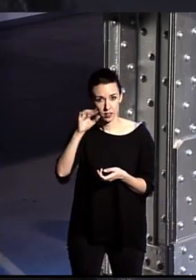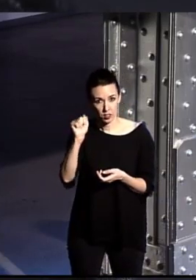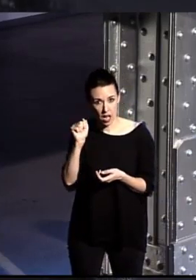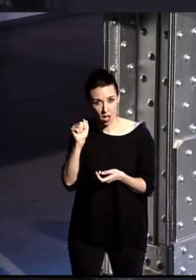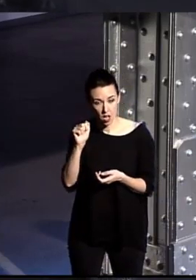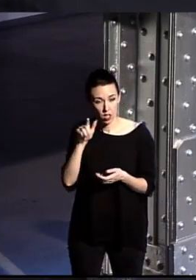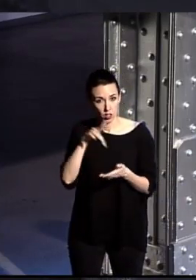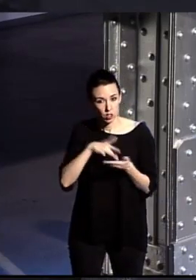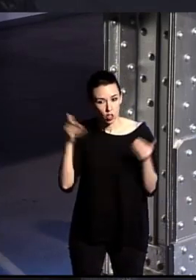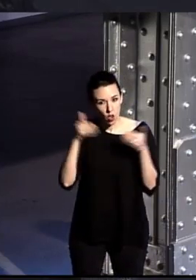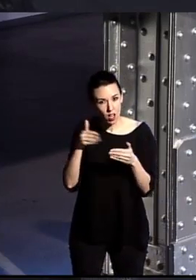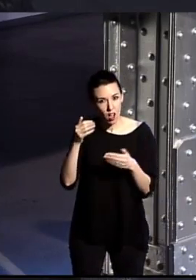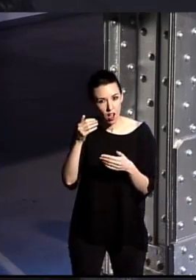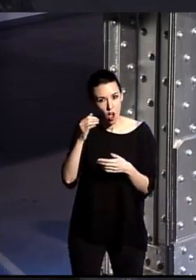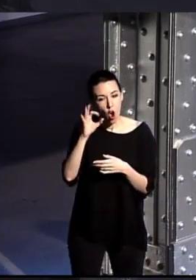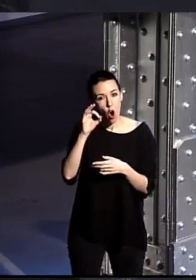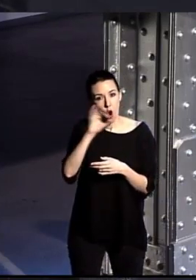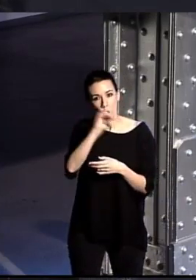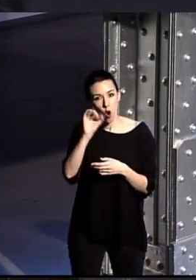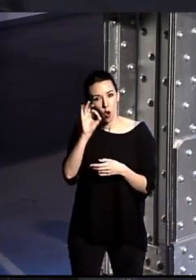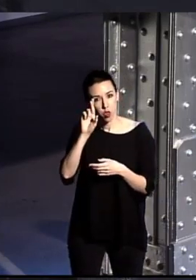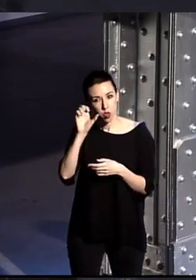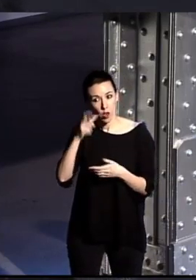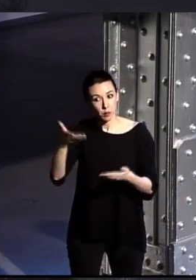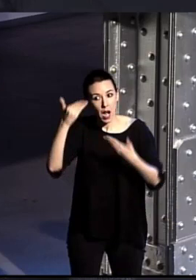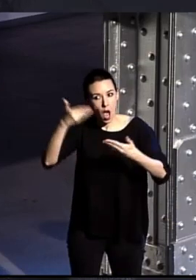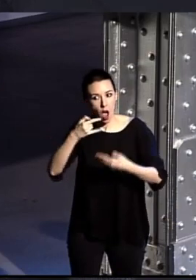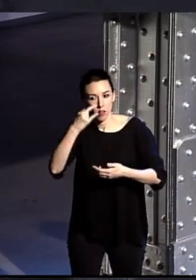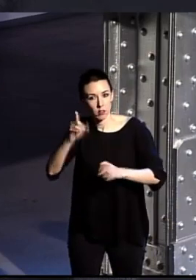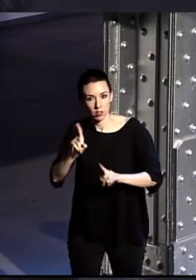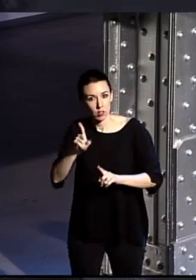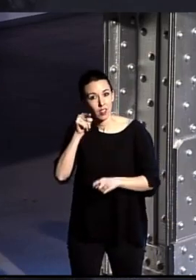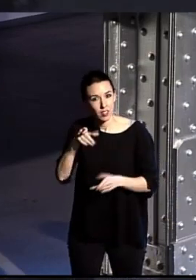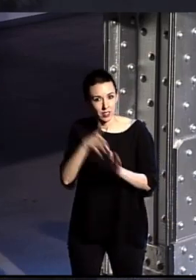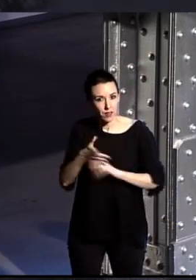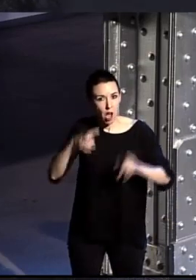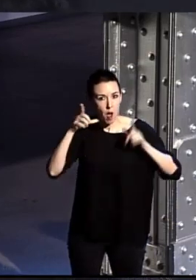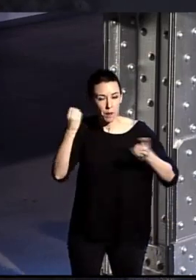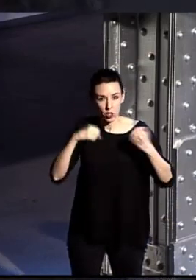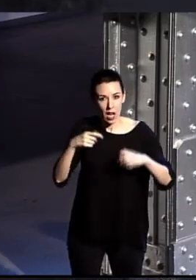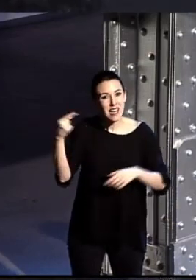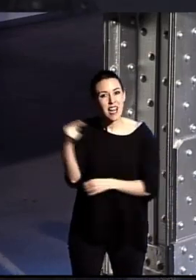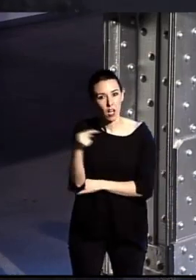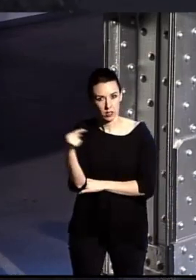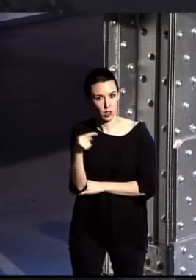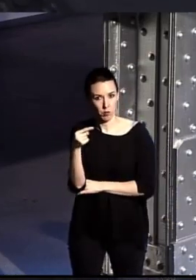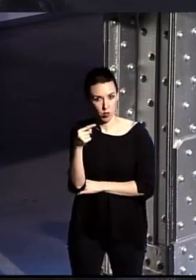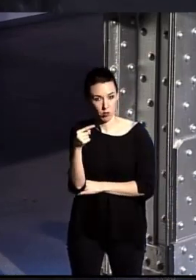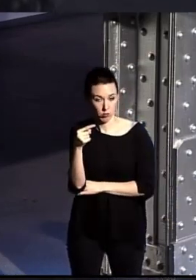se centra en Ana Ozores no precisamente para alabarla ni para amarla. Ana Ozores es un personaje negativo.